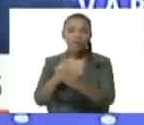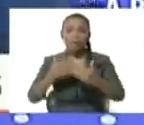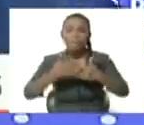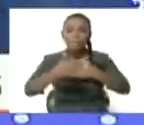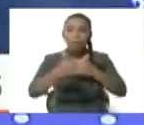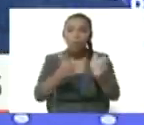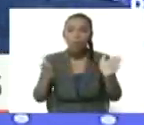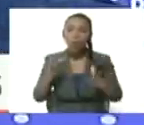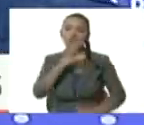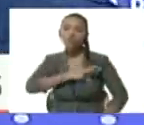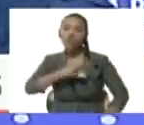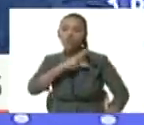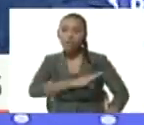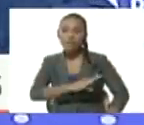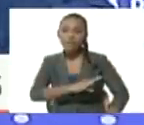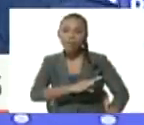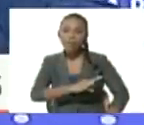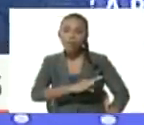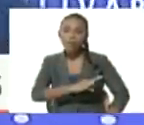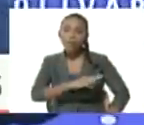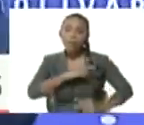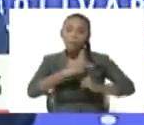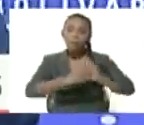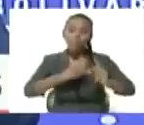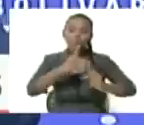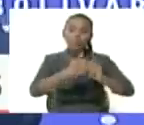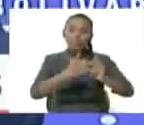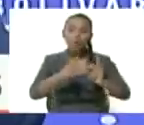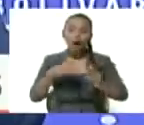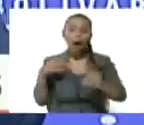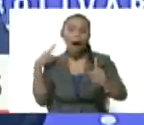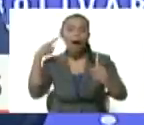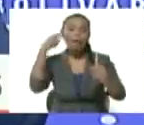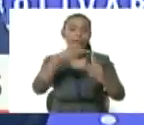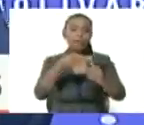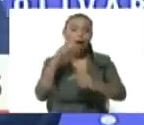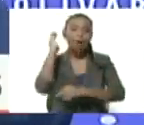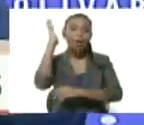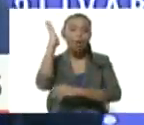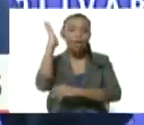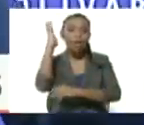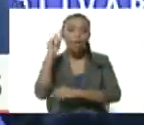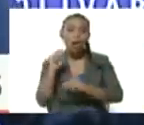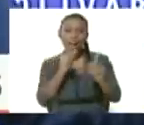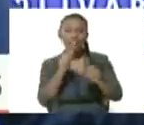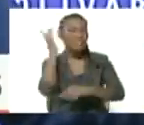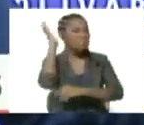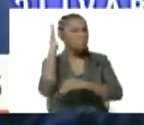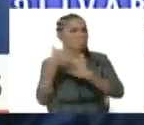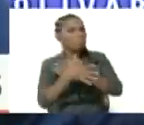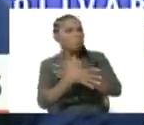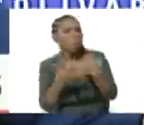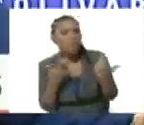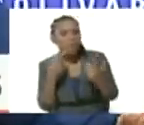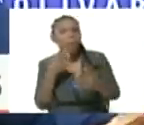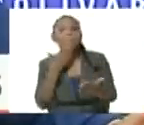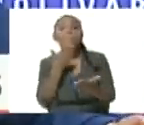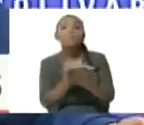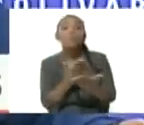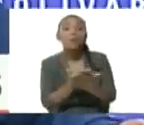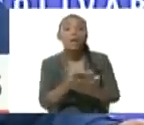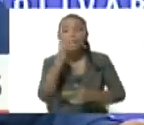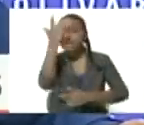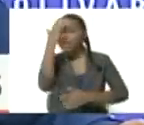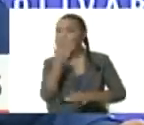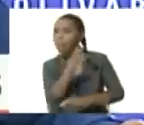la socialicemos en un proceso hacia un congreso. Ese congreso se propone que sea en febrero,